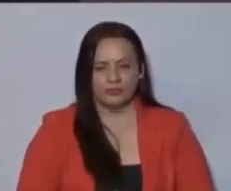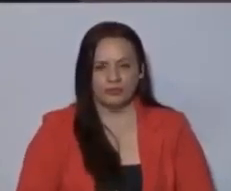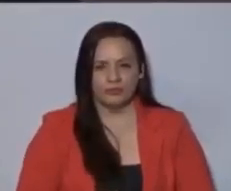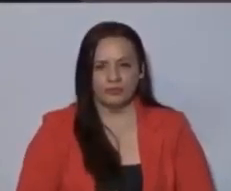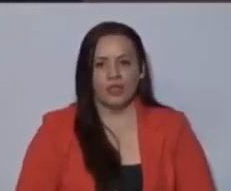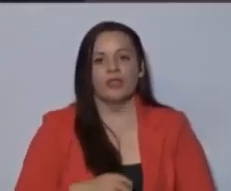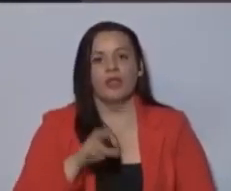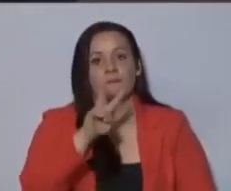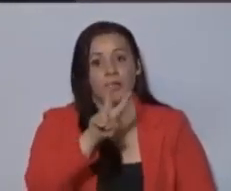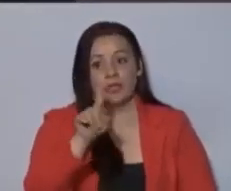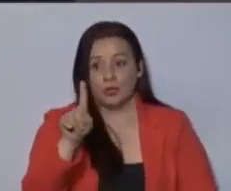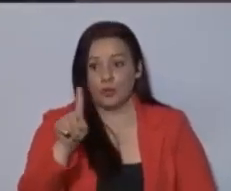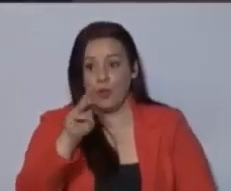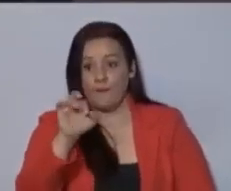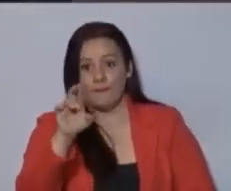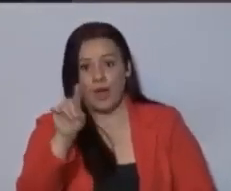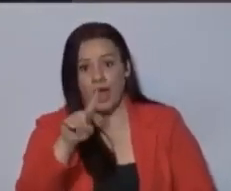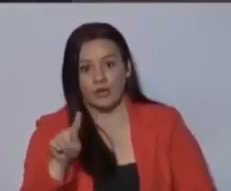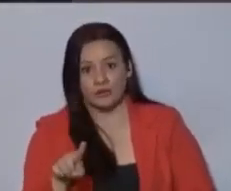El 21 de marzo. Hoy es